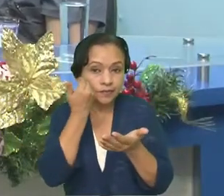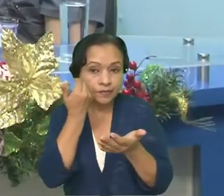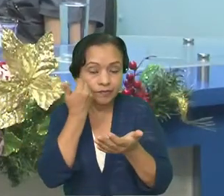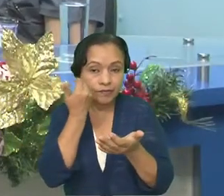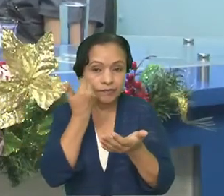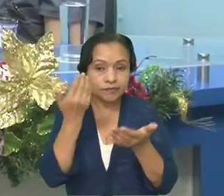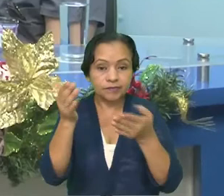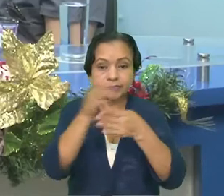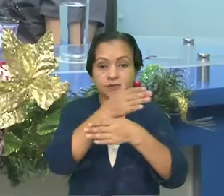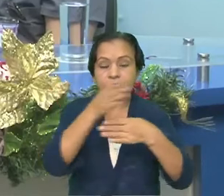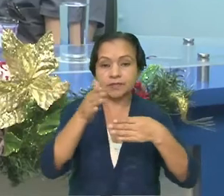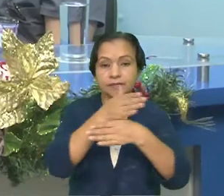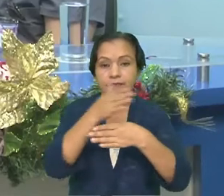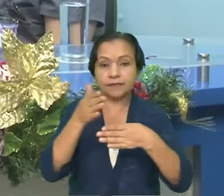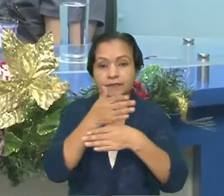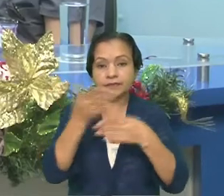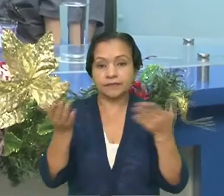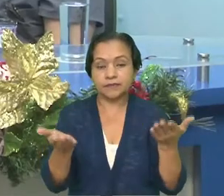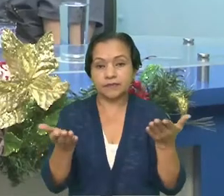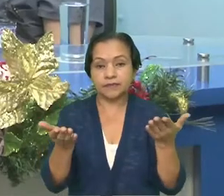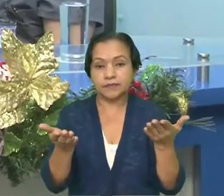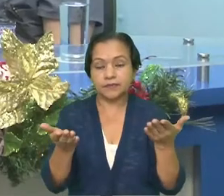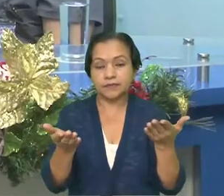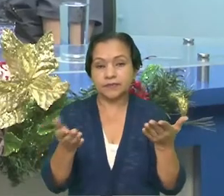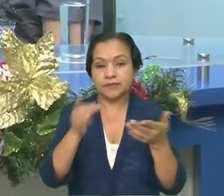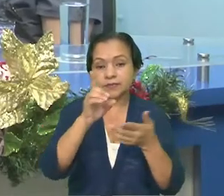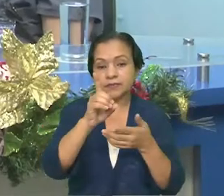episodio distinto que es producto de la